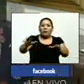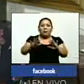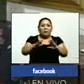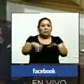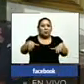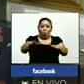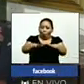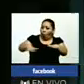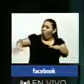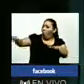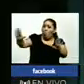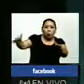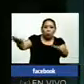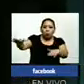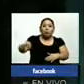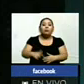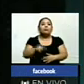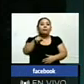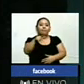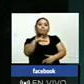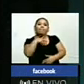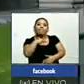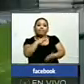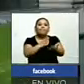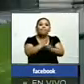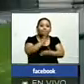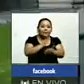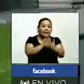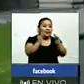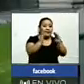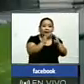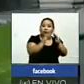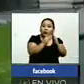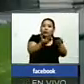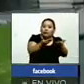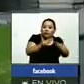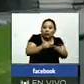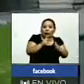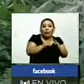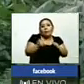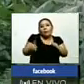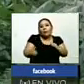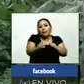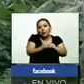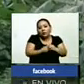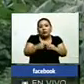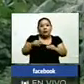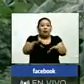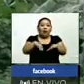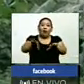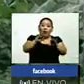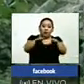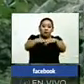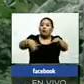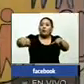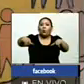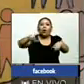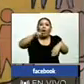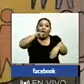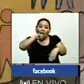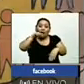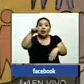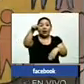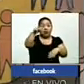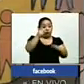enormes terrenos sin uso. Es difícil el acceso a la vivienda digna para los que habitan en los cinturones de pobreza.